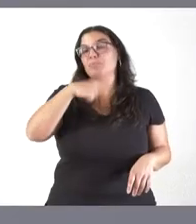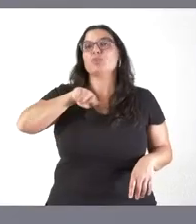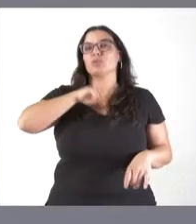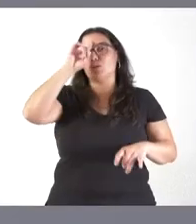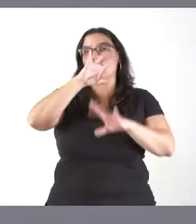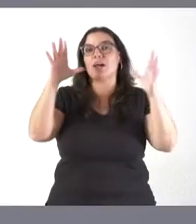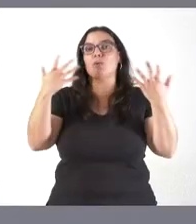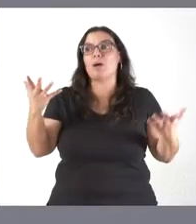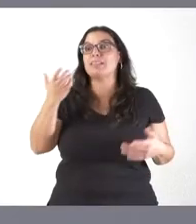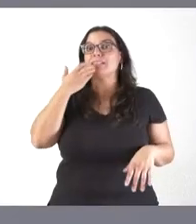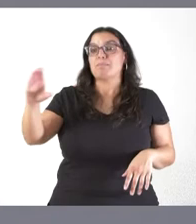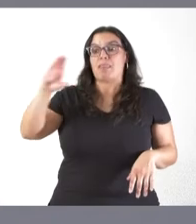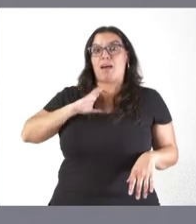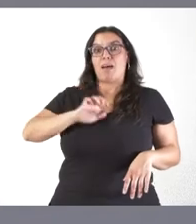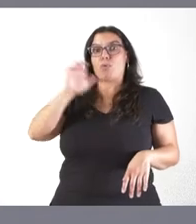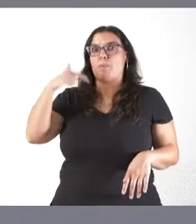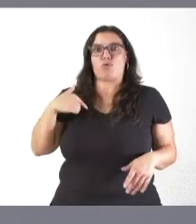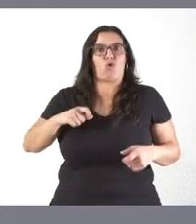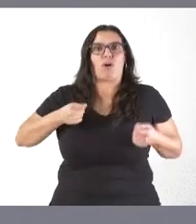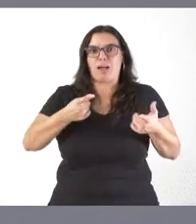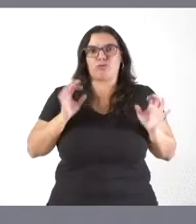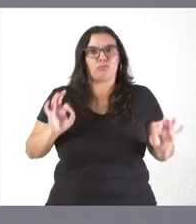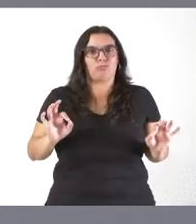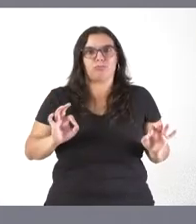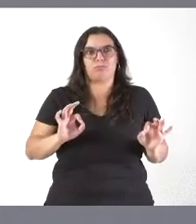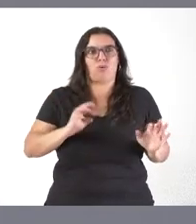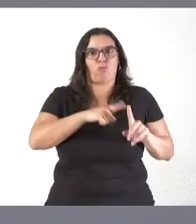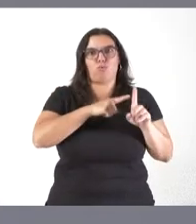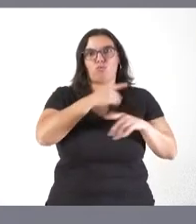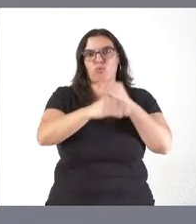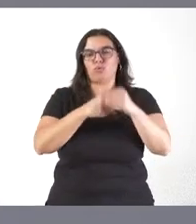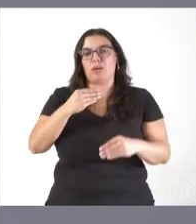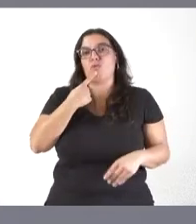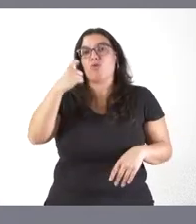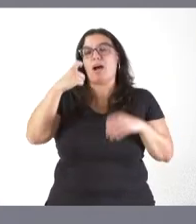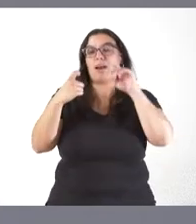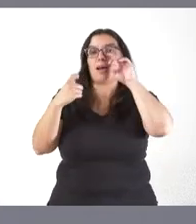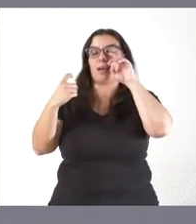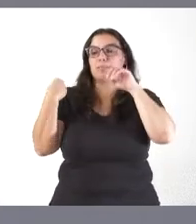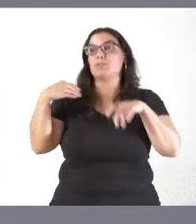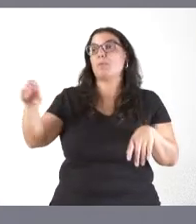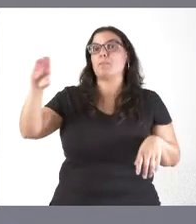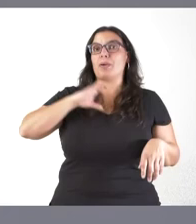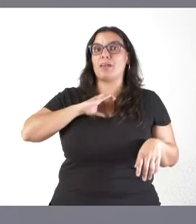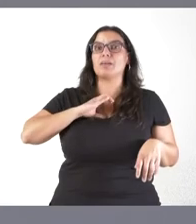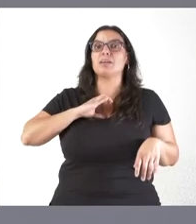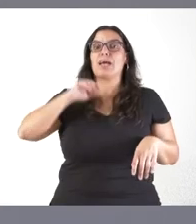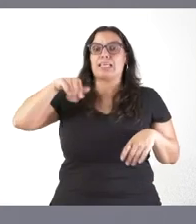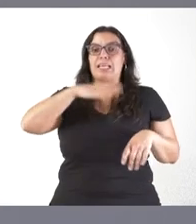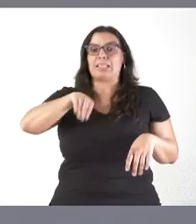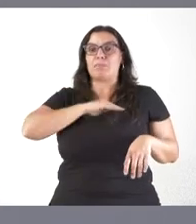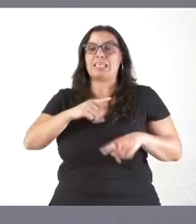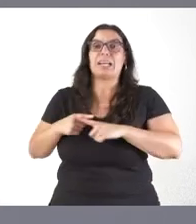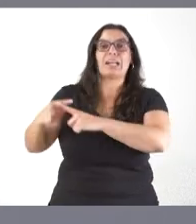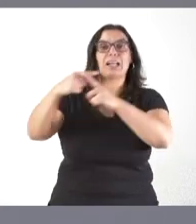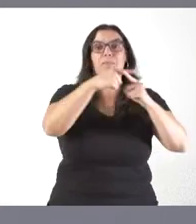los fondos europeos que nos lleguen Es verdad que nos hubiera gustado que la asignación de estos fondos dentro de España se hubieran realizado con menos criterios